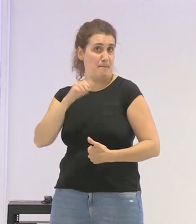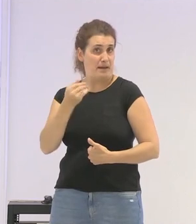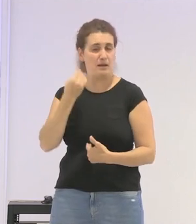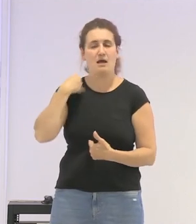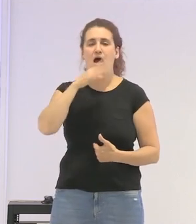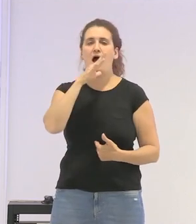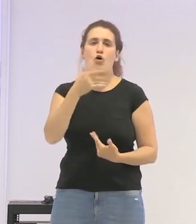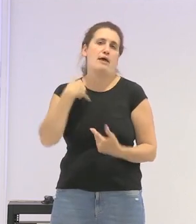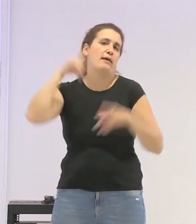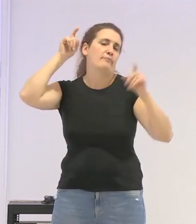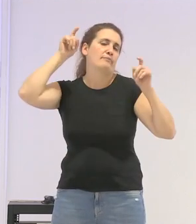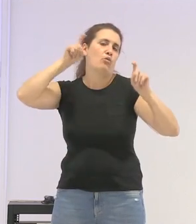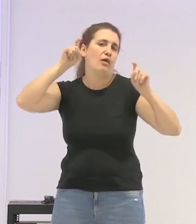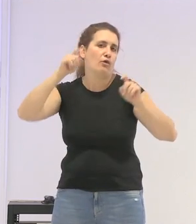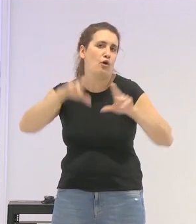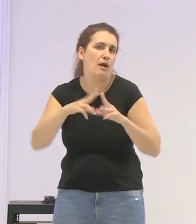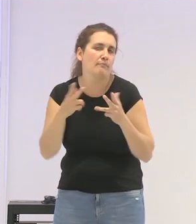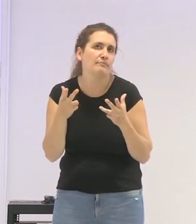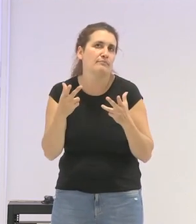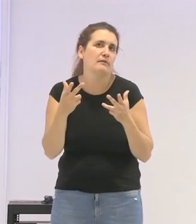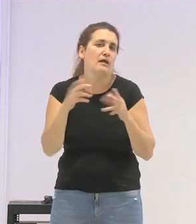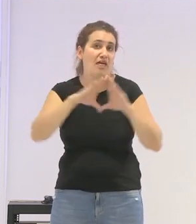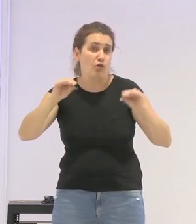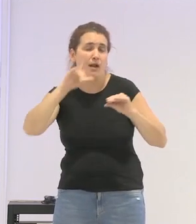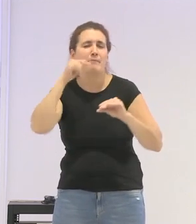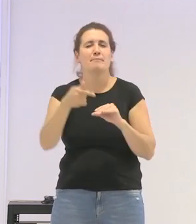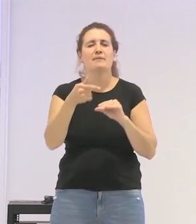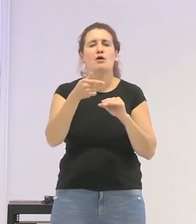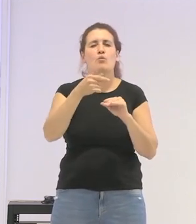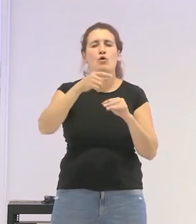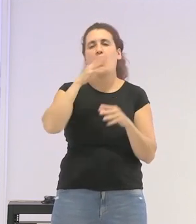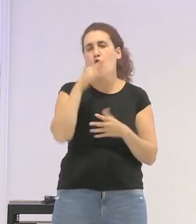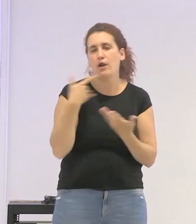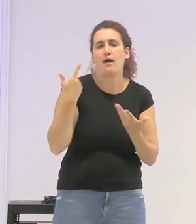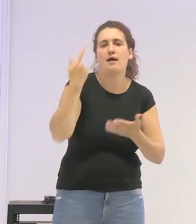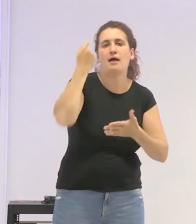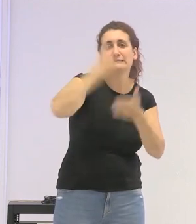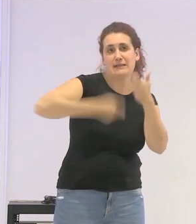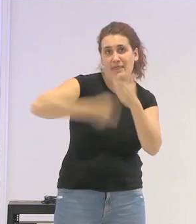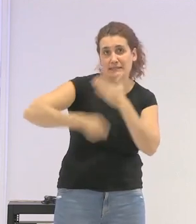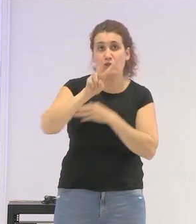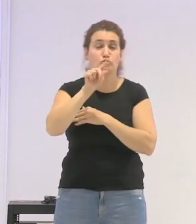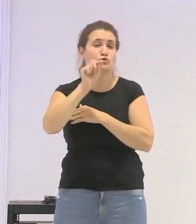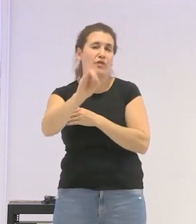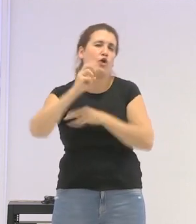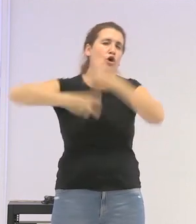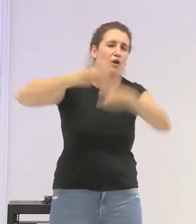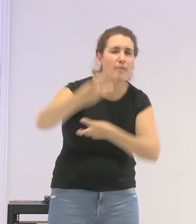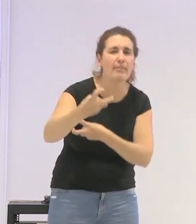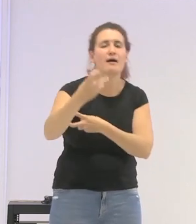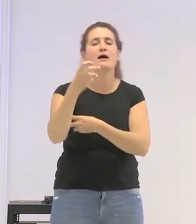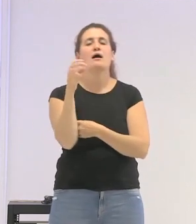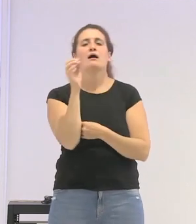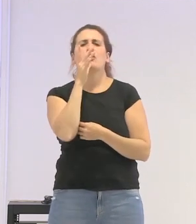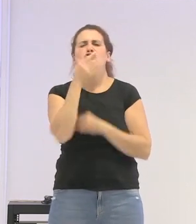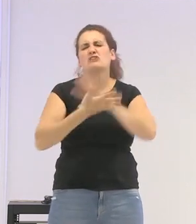llama Reagrupación Nacional, como ejemplo de esta extrema derecha 2.0, renovada, y luego os daré unas indicaciones de por qué hablamos